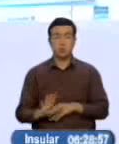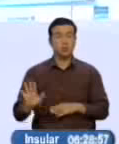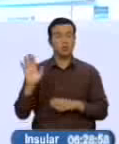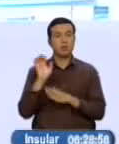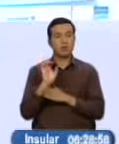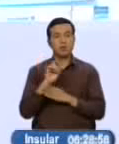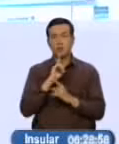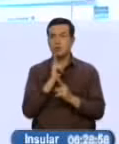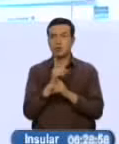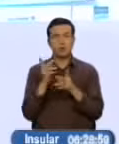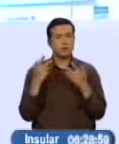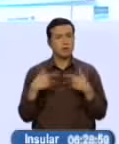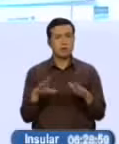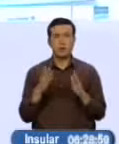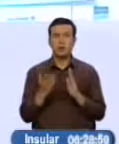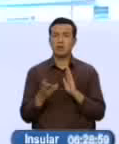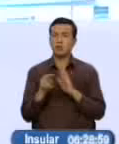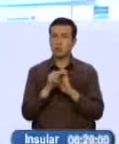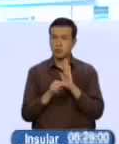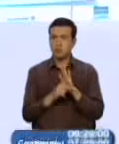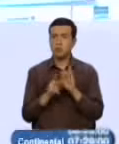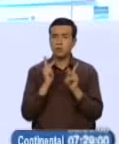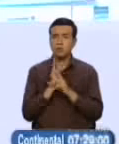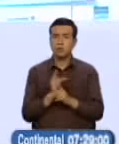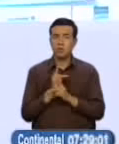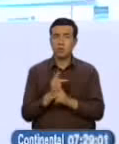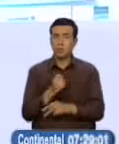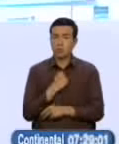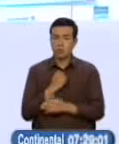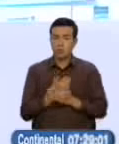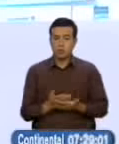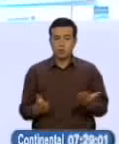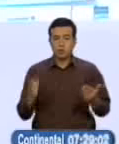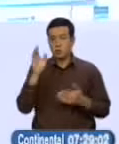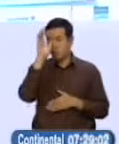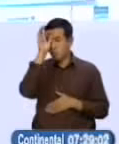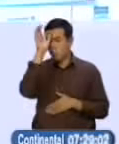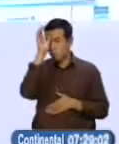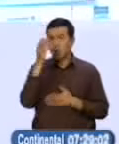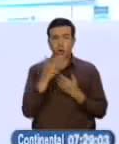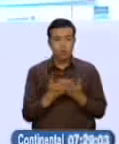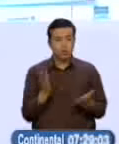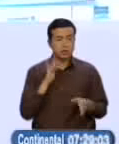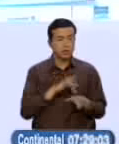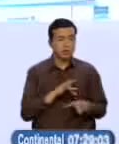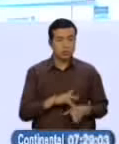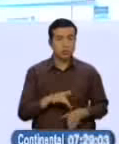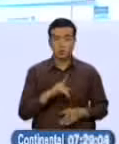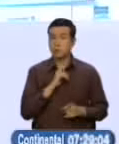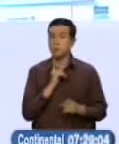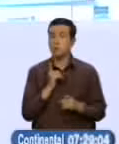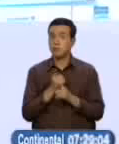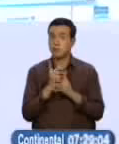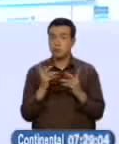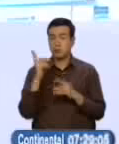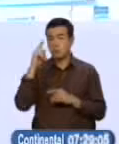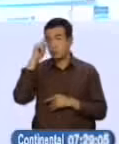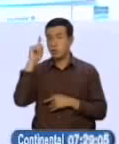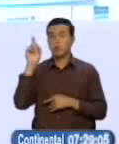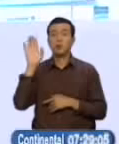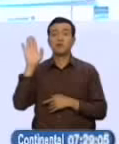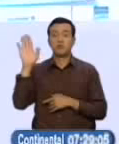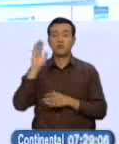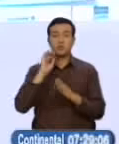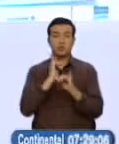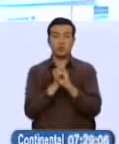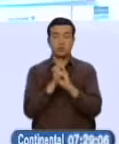nacional han generado ordenanzas para precautelar su patrimonio cultural tangible. Y en ese sentido también el Estado, a través